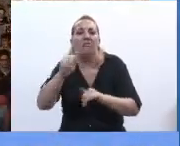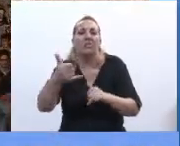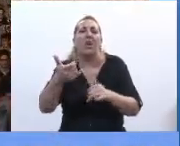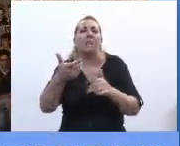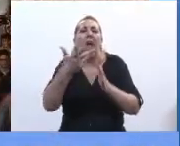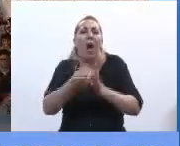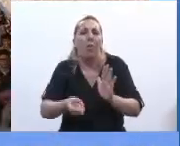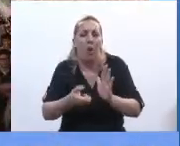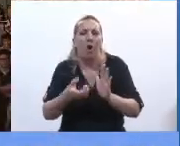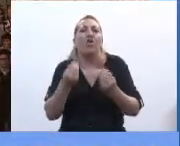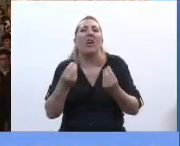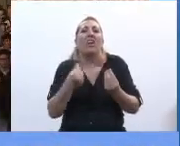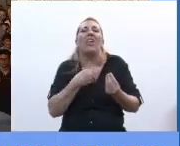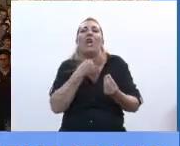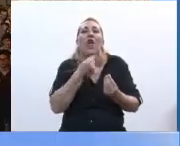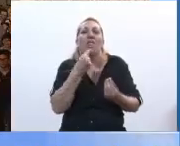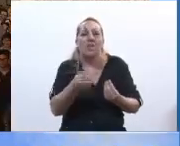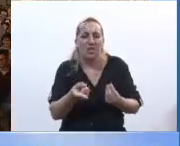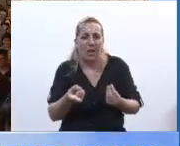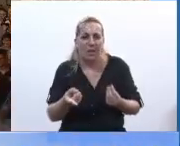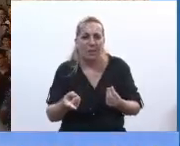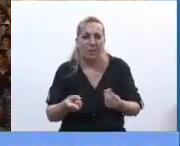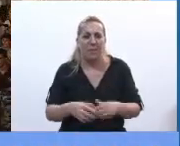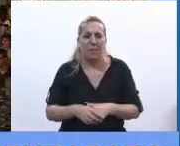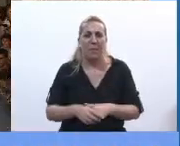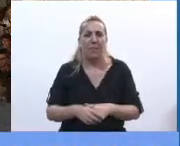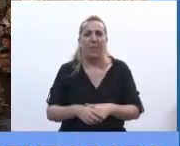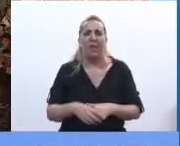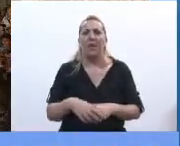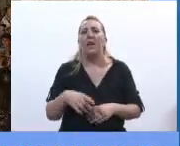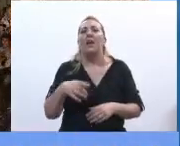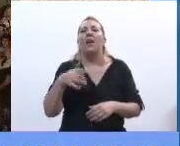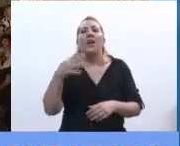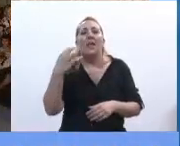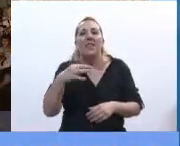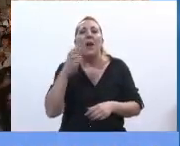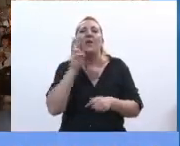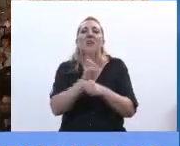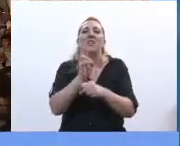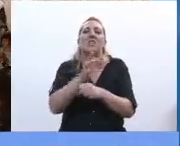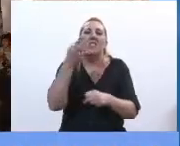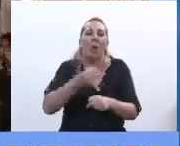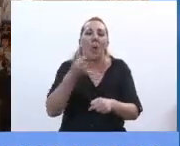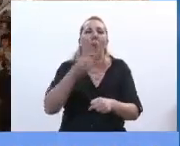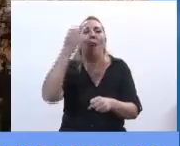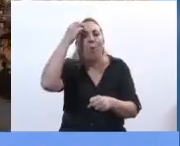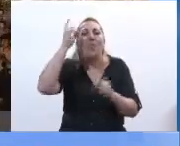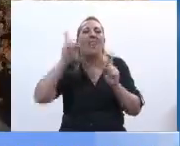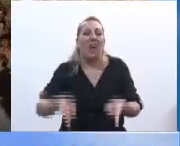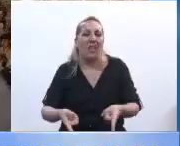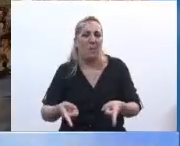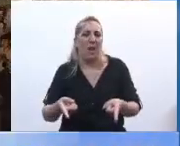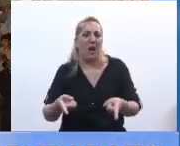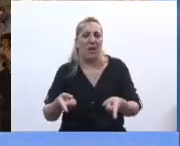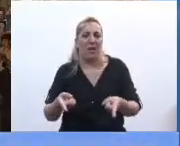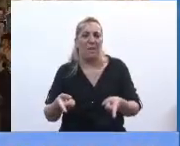qué quiero decir con esto que tiene que haber seguridad jurídica también para quienes llevan adelante las